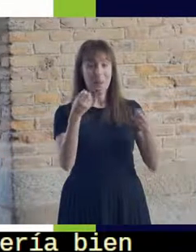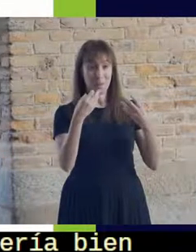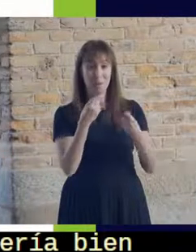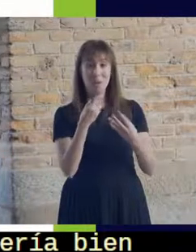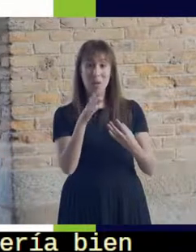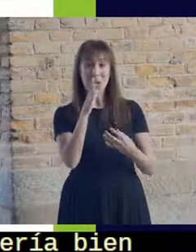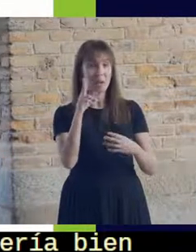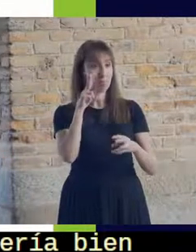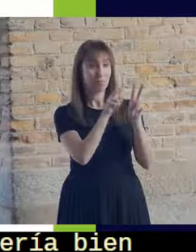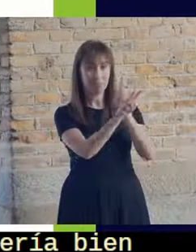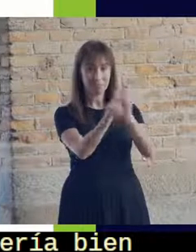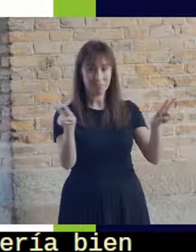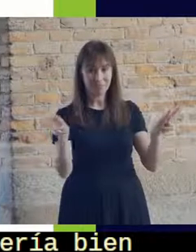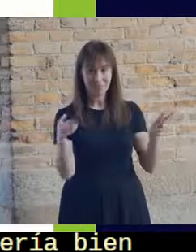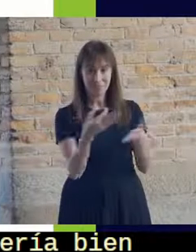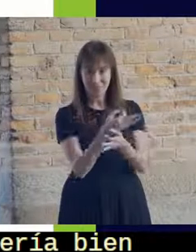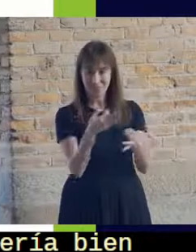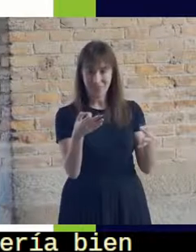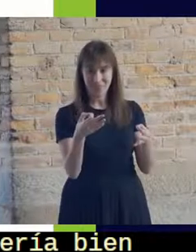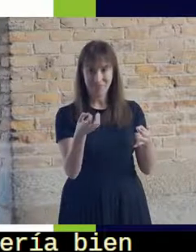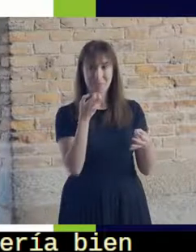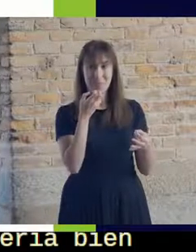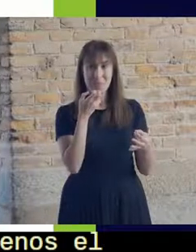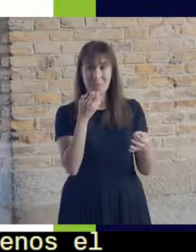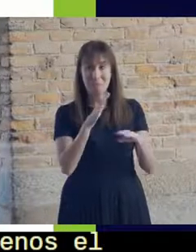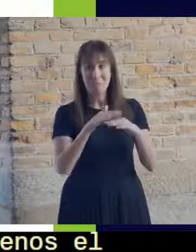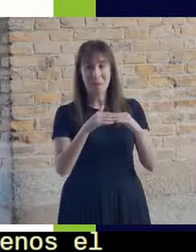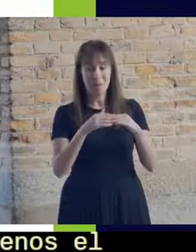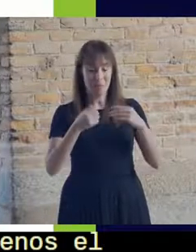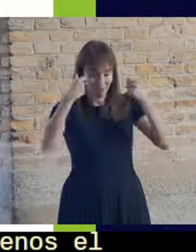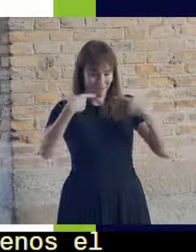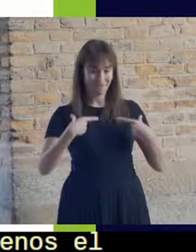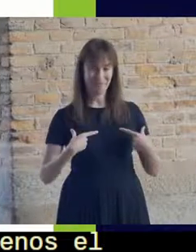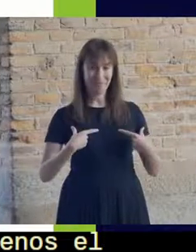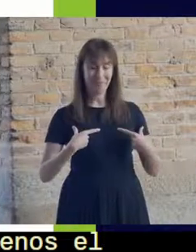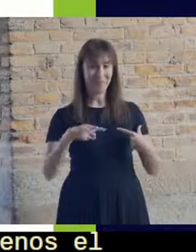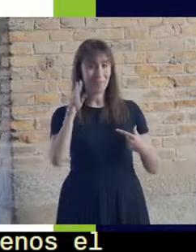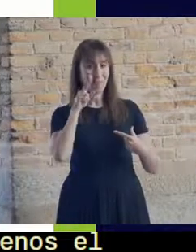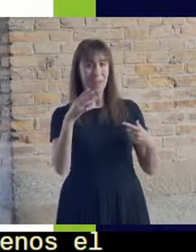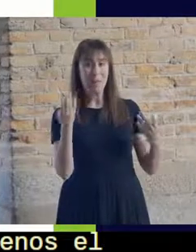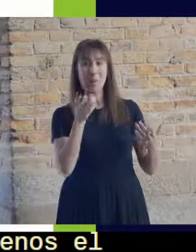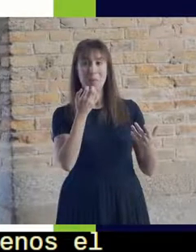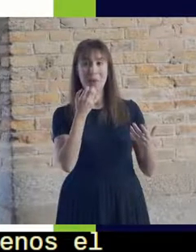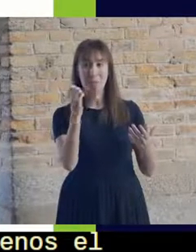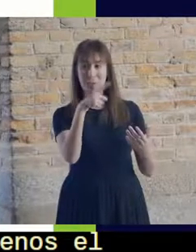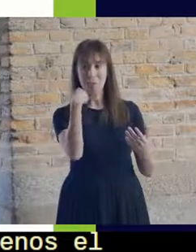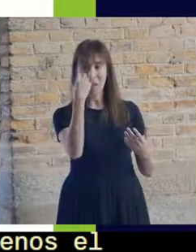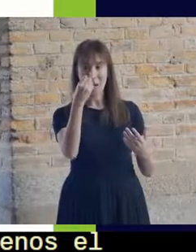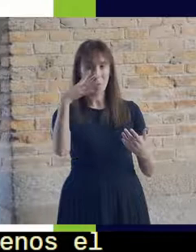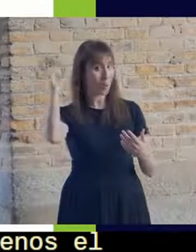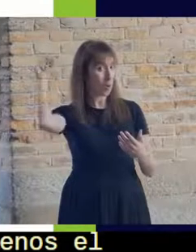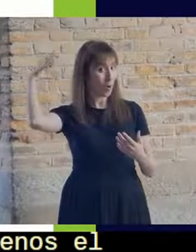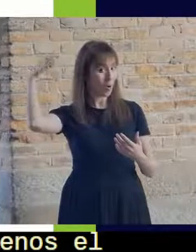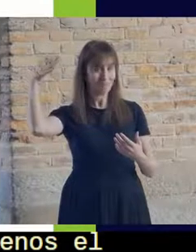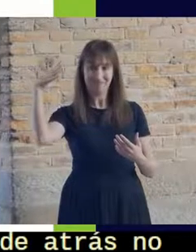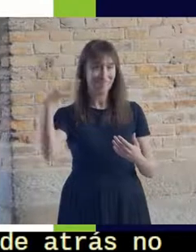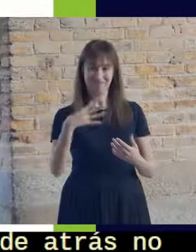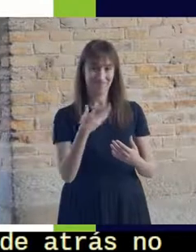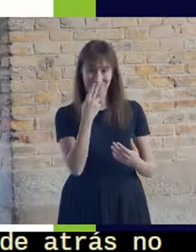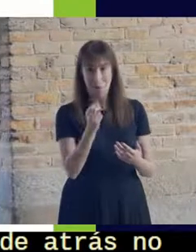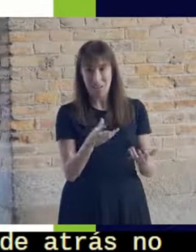lea a vosotros para que os vea por lo menos el lenguaje corporal vale Pero a mí el tener la luz de atrás no es